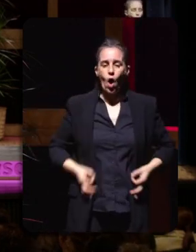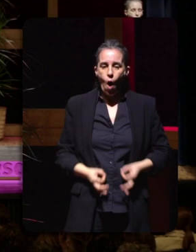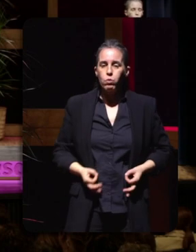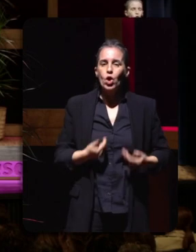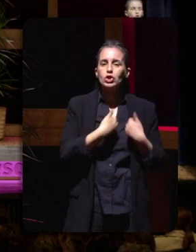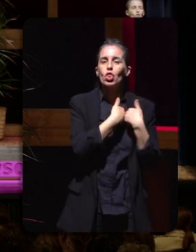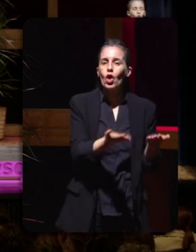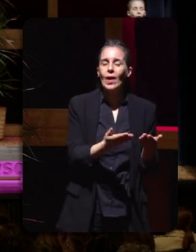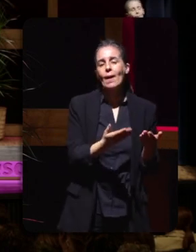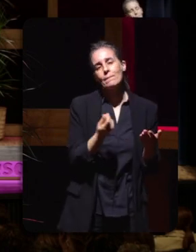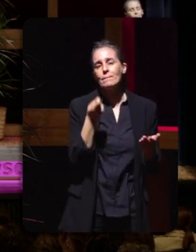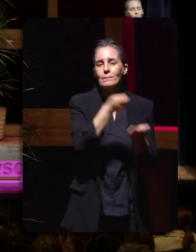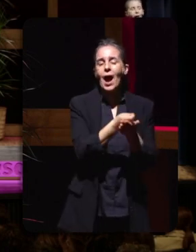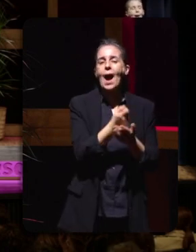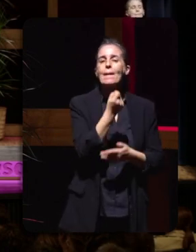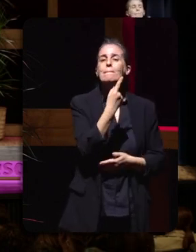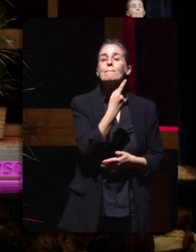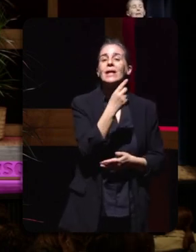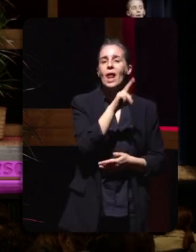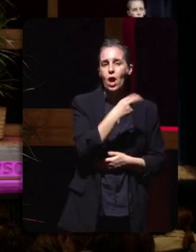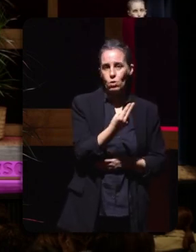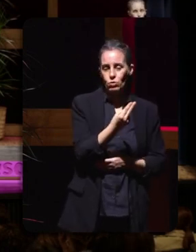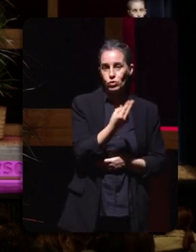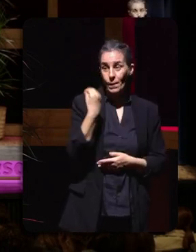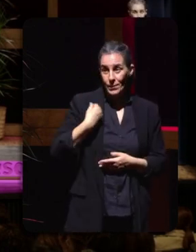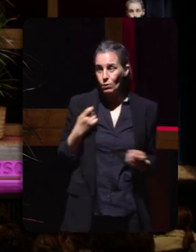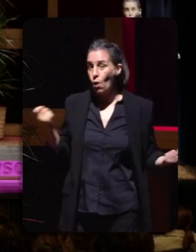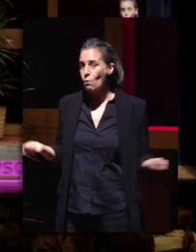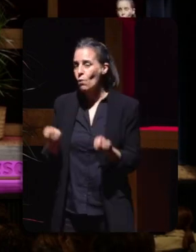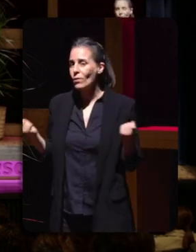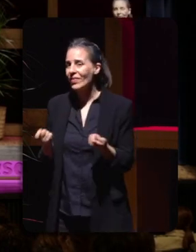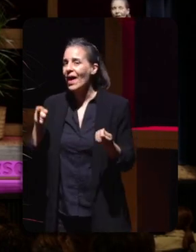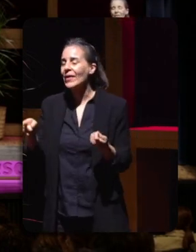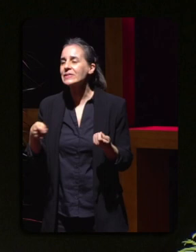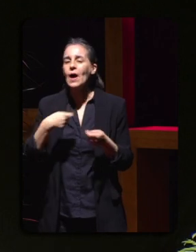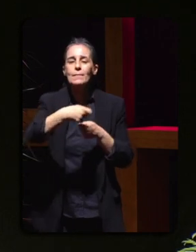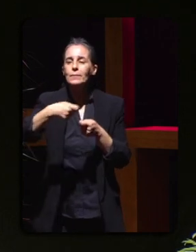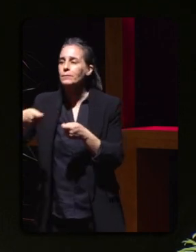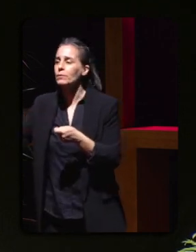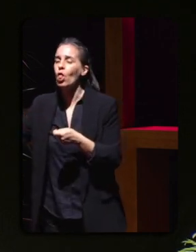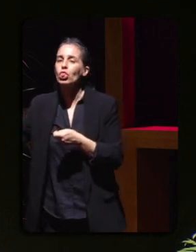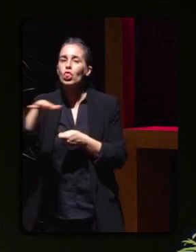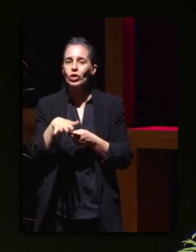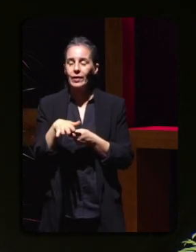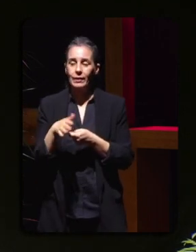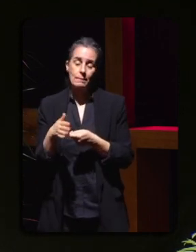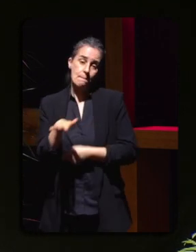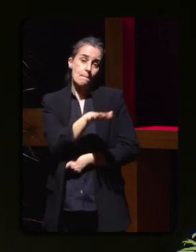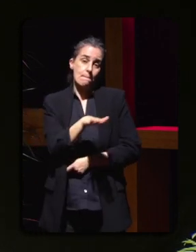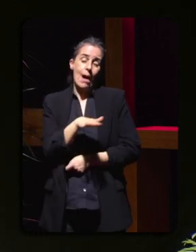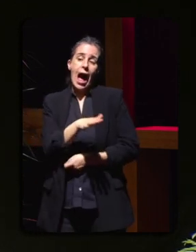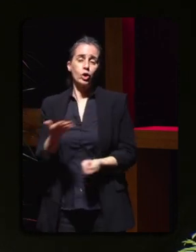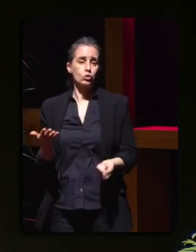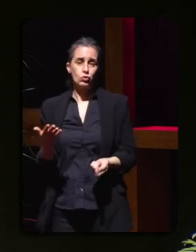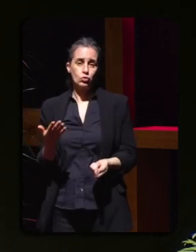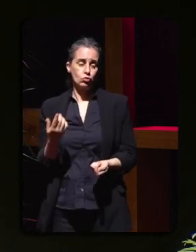a dar los flyers de los 1000 pavos que eso sí que duelen un poco más y hay que pasar por quirófano pues algunos barrios claro a los barrios donde las